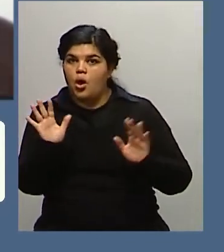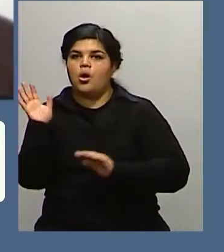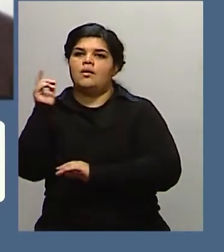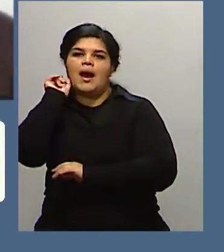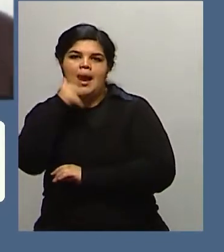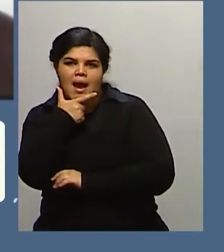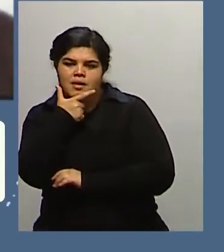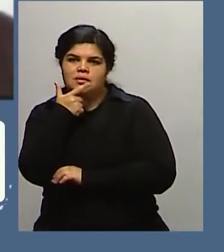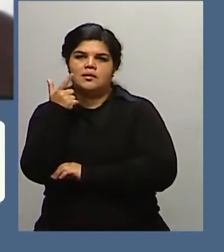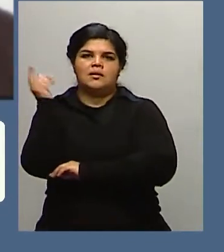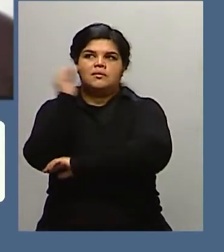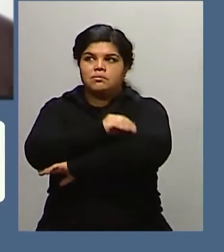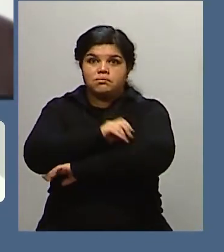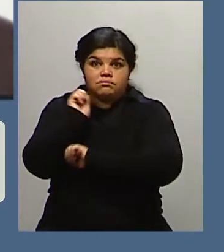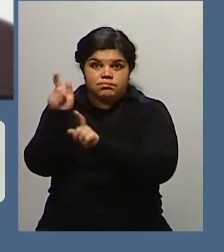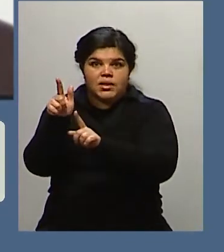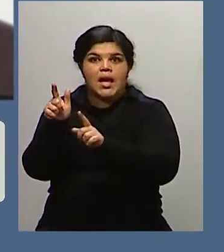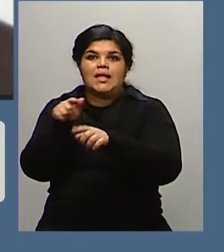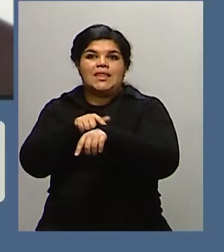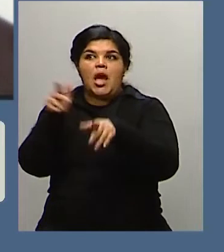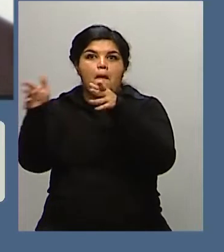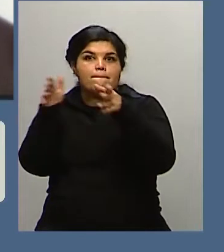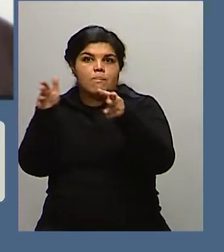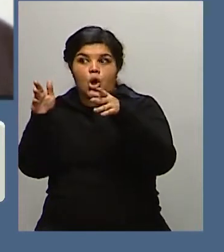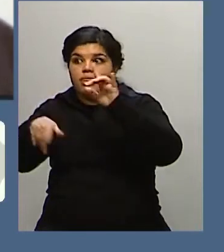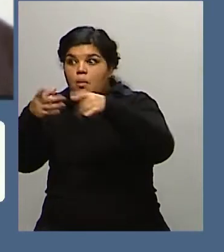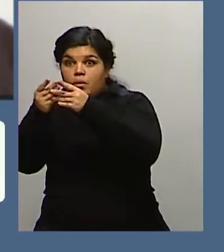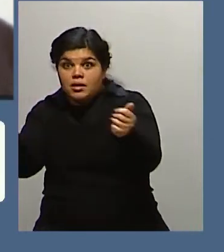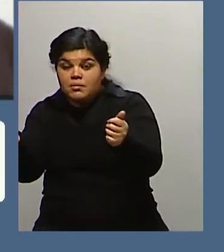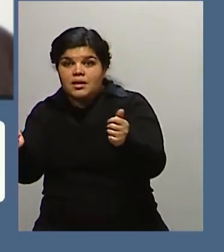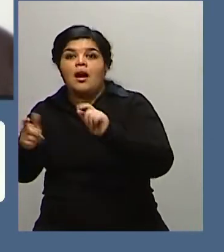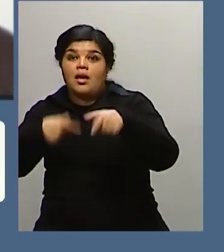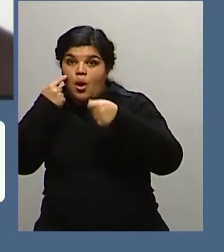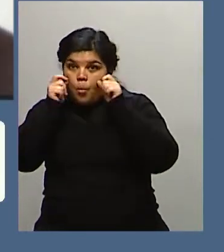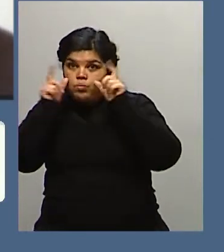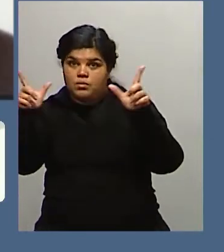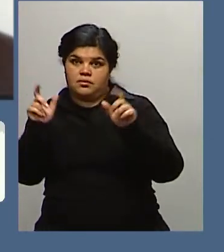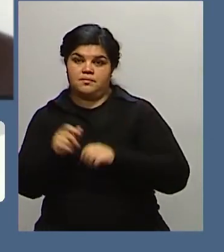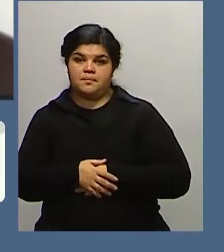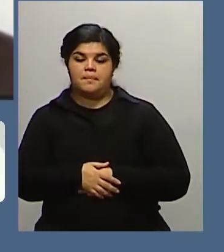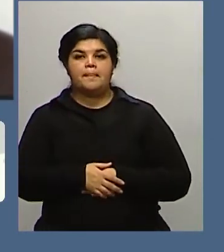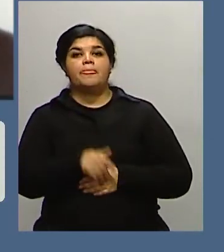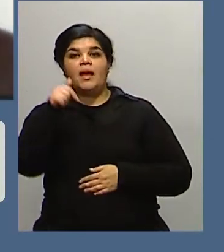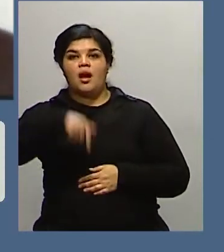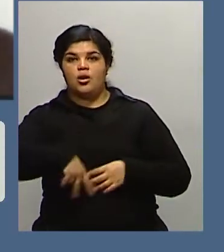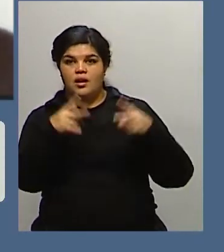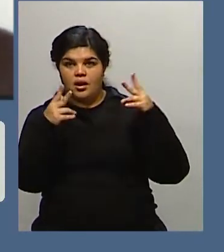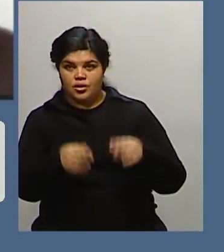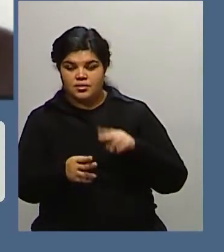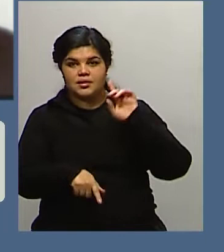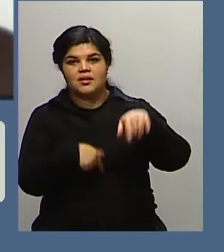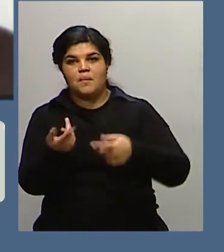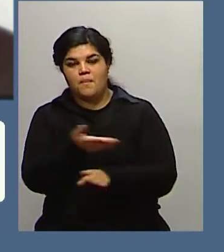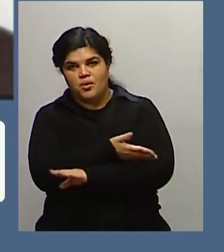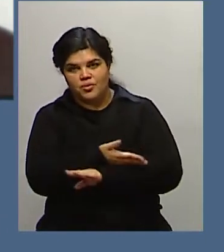es transitorio con algo que es permanente. Tal cual. Ricardo, vamos a ir a una nueva pausa y enseguida ya vamos a meternos también en otros temas importantes